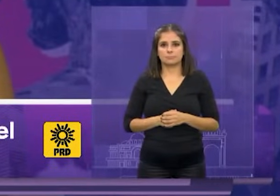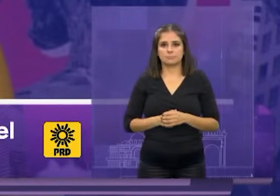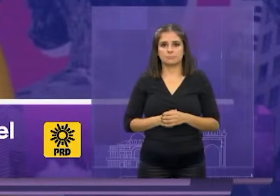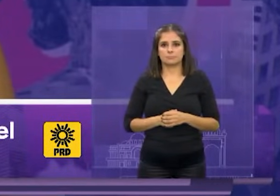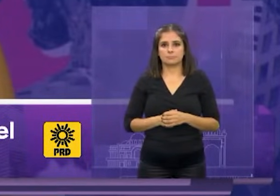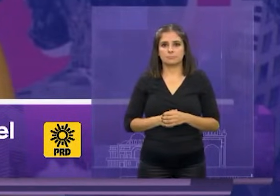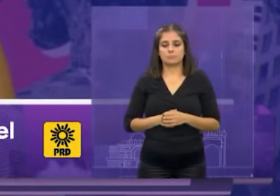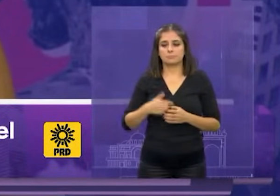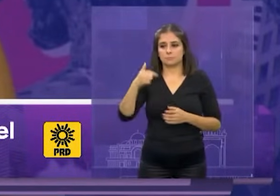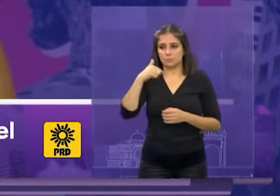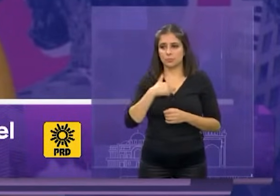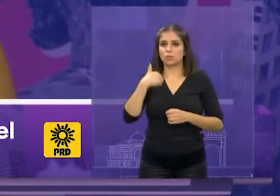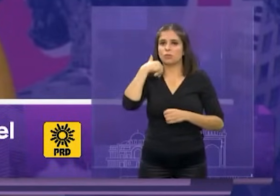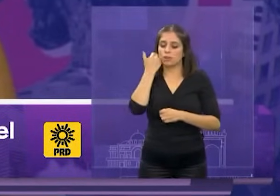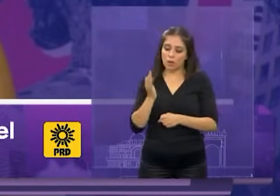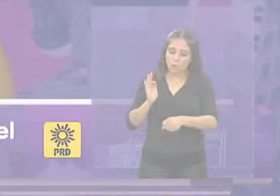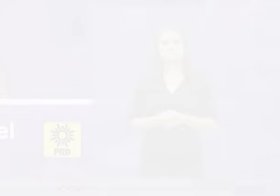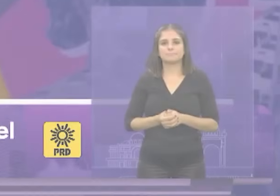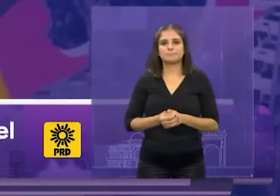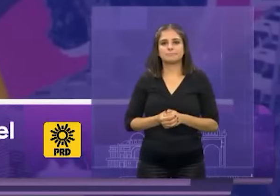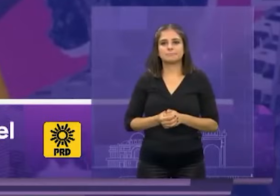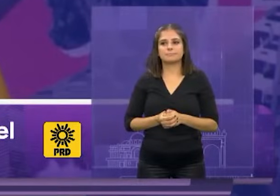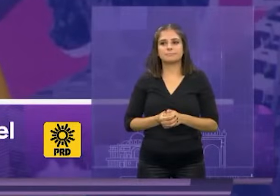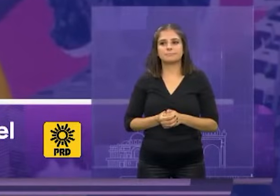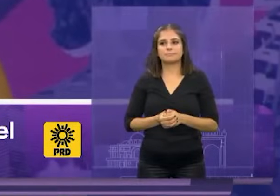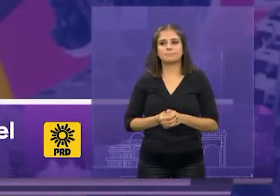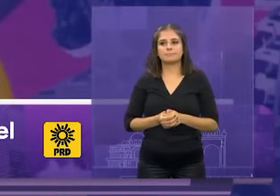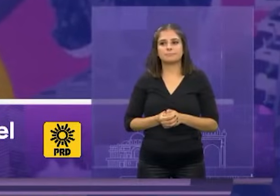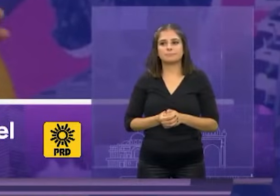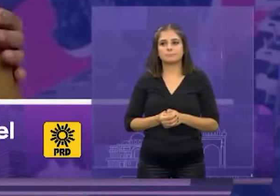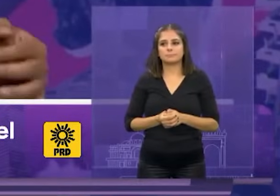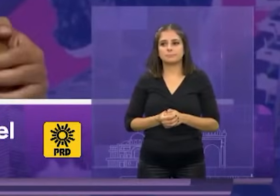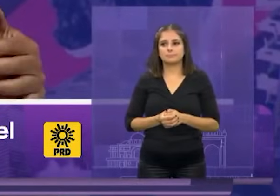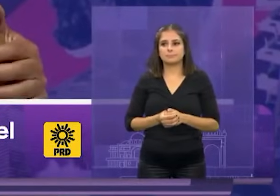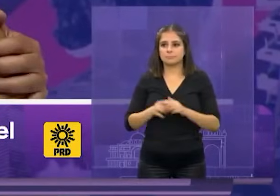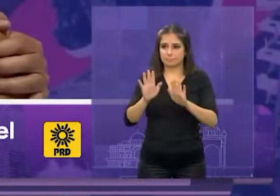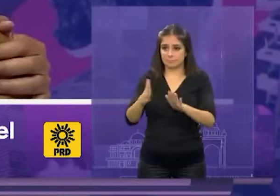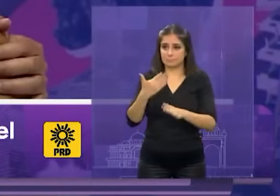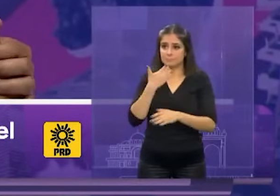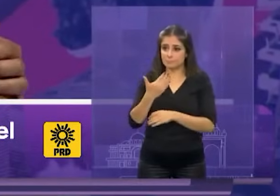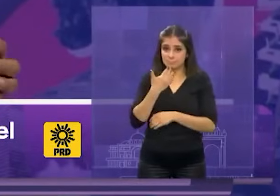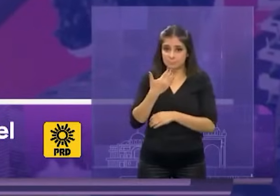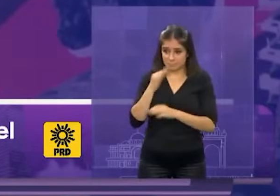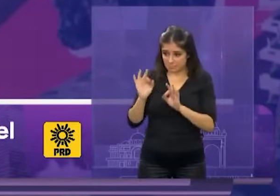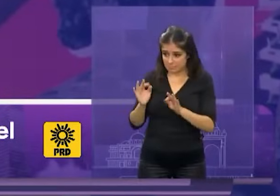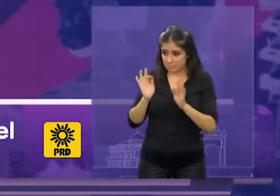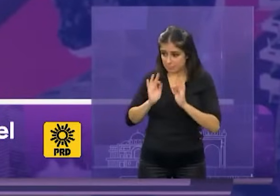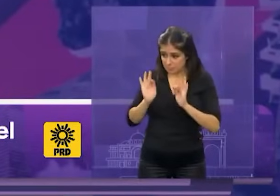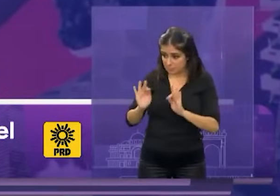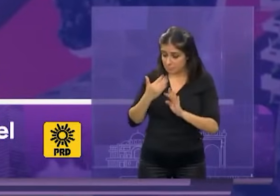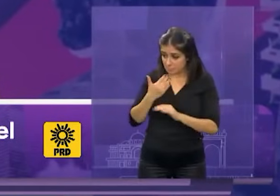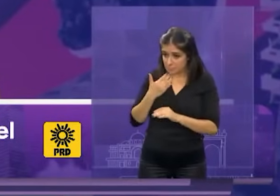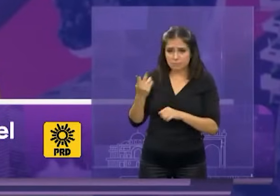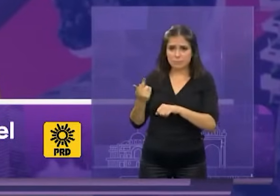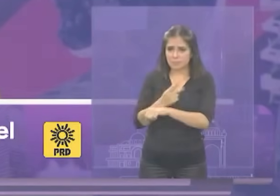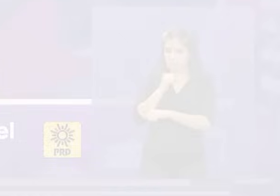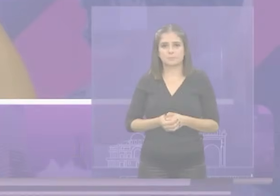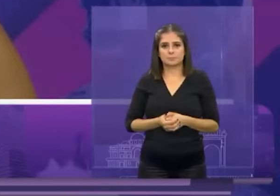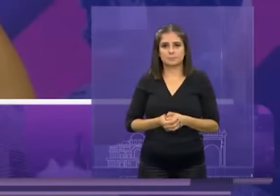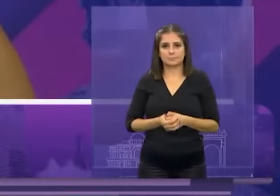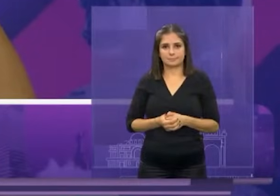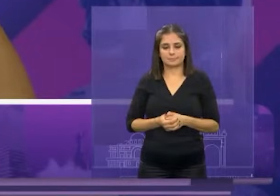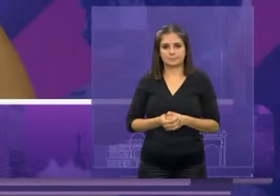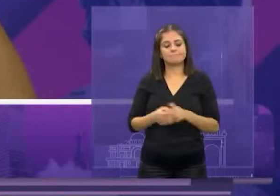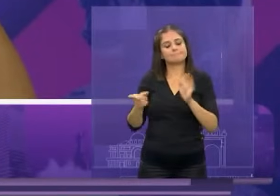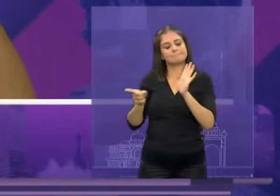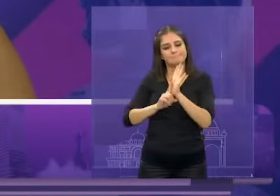Macías apenas pudo articular 10 palabras recibiendo el apoyo del candidato Rafael Montiel del Pri quien expresó que no pasaba nada